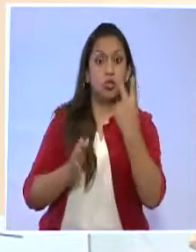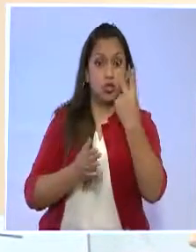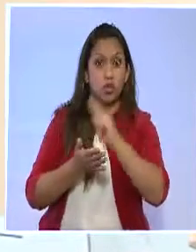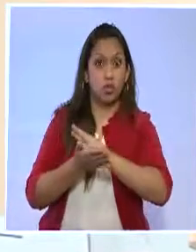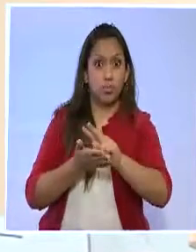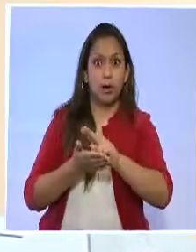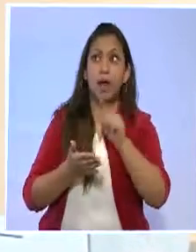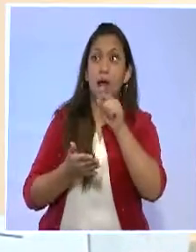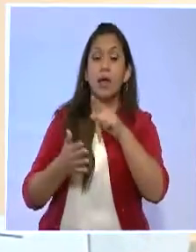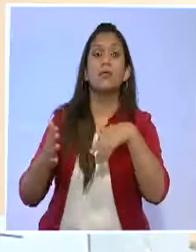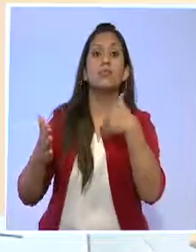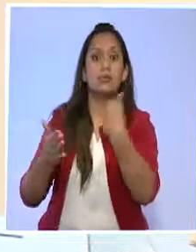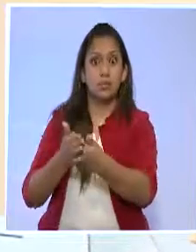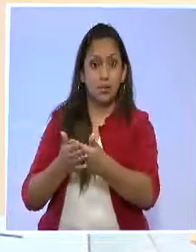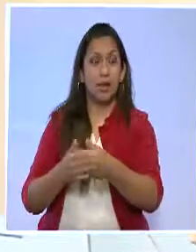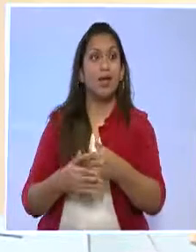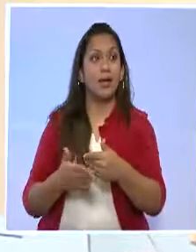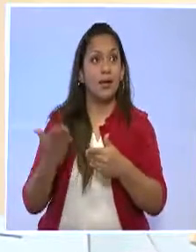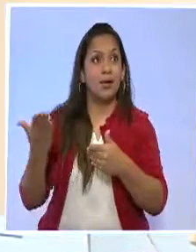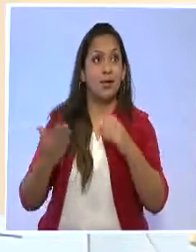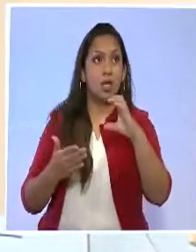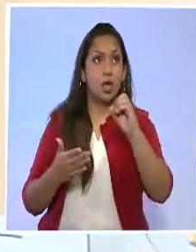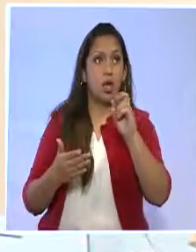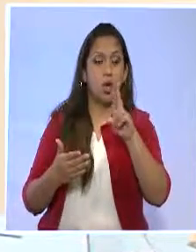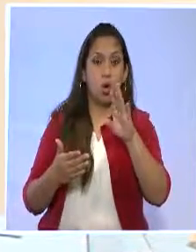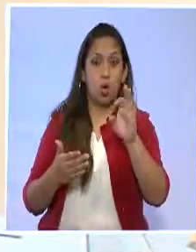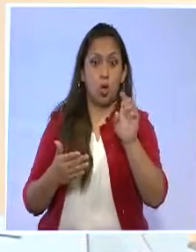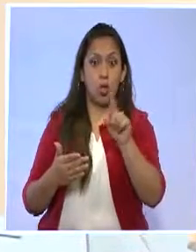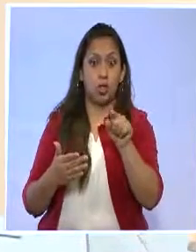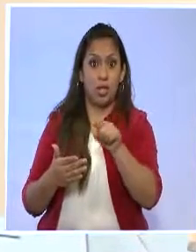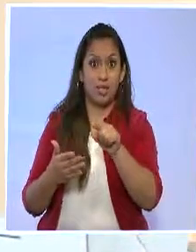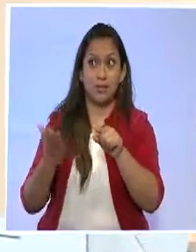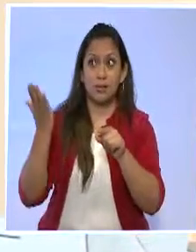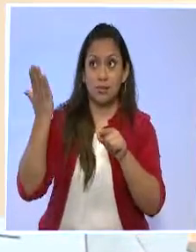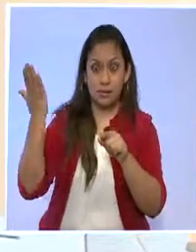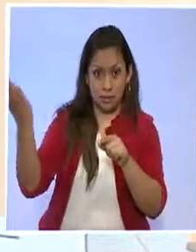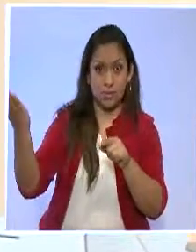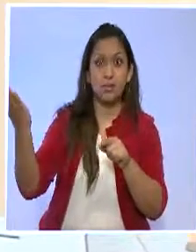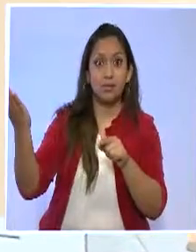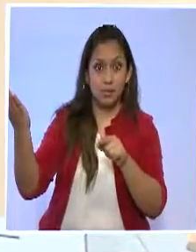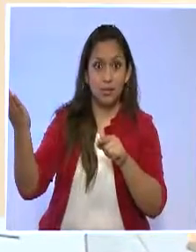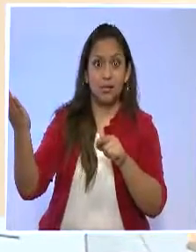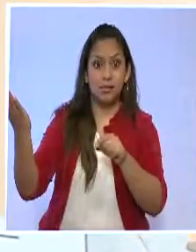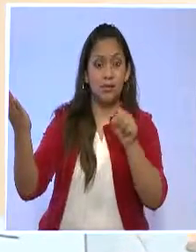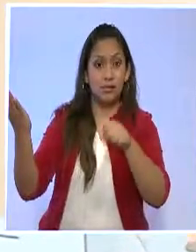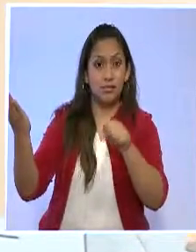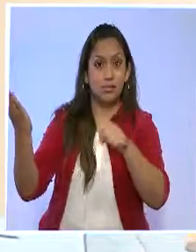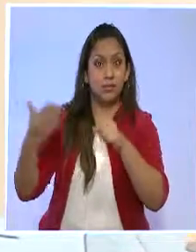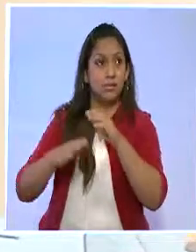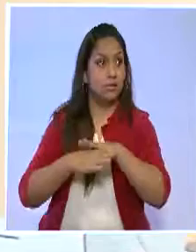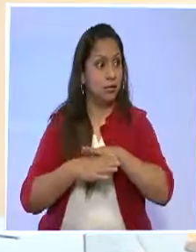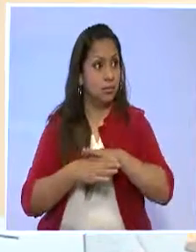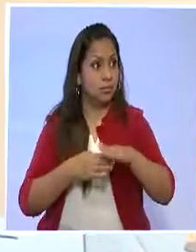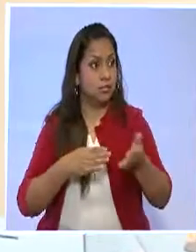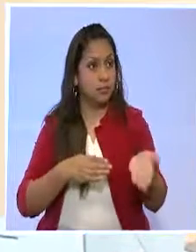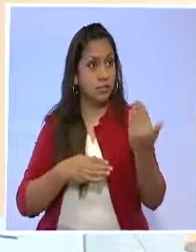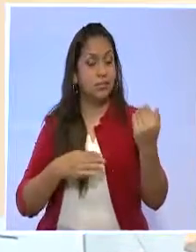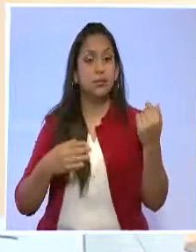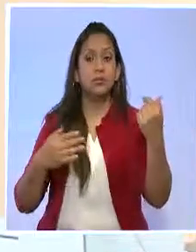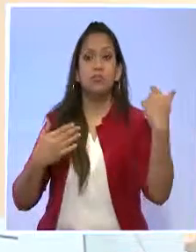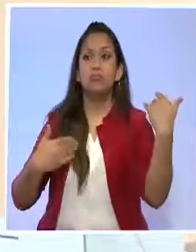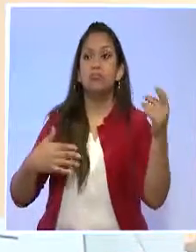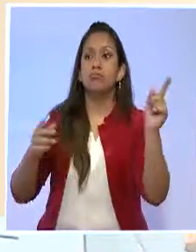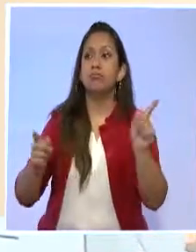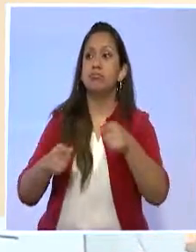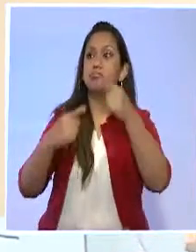cortés con su esposo que es el director de la orquesta sinfónica de guayaquil en las que fueron invitados para que él dirigiera la orquesta sinfónica